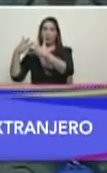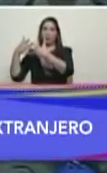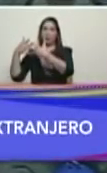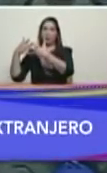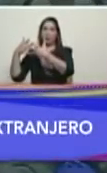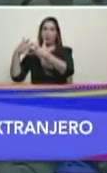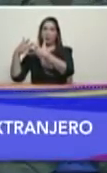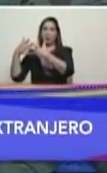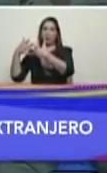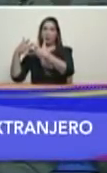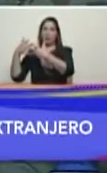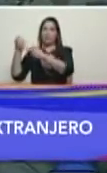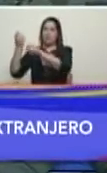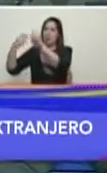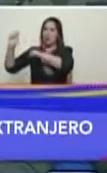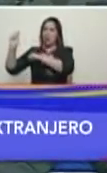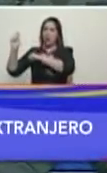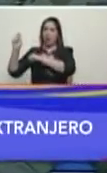vendiendo su patria